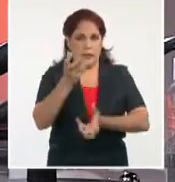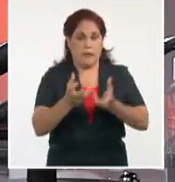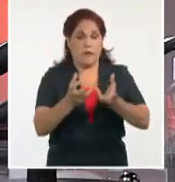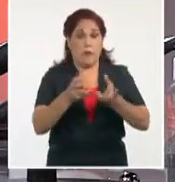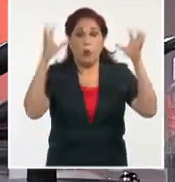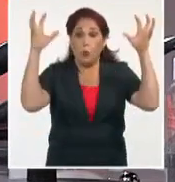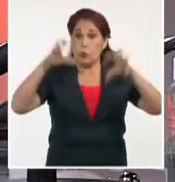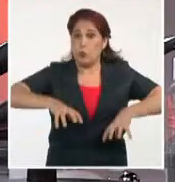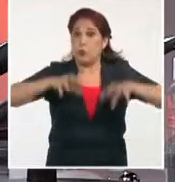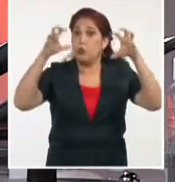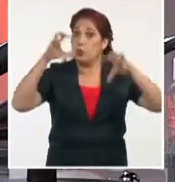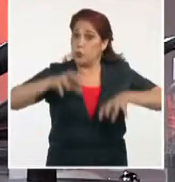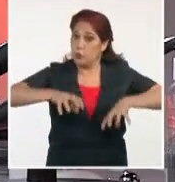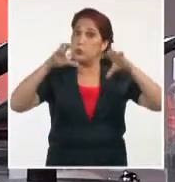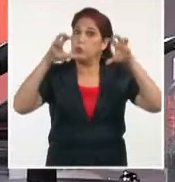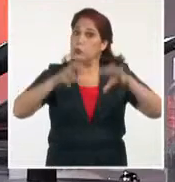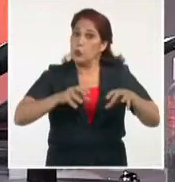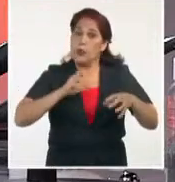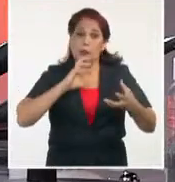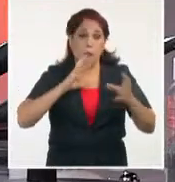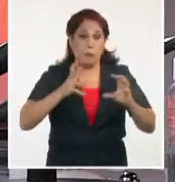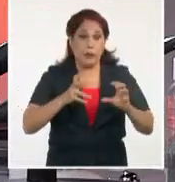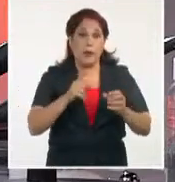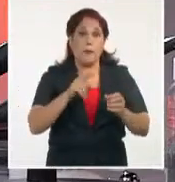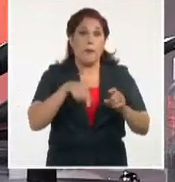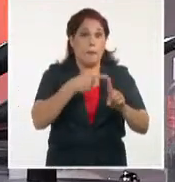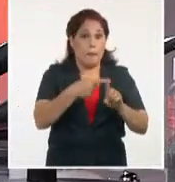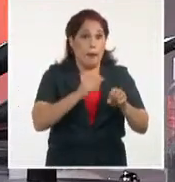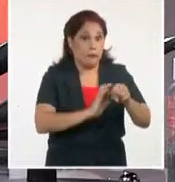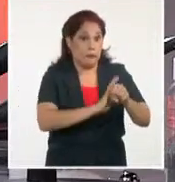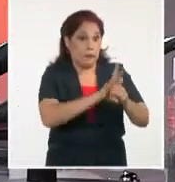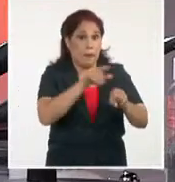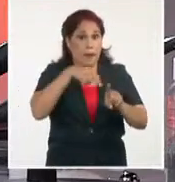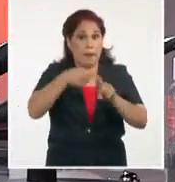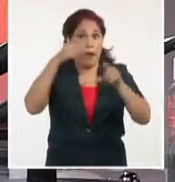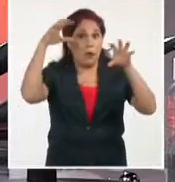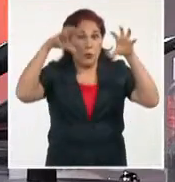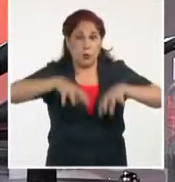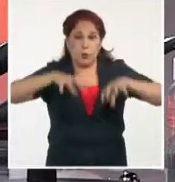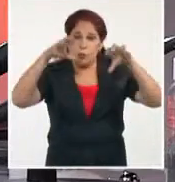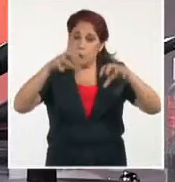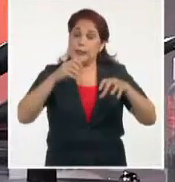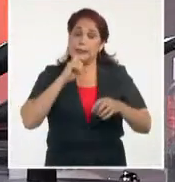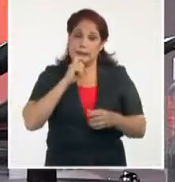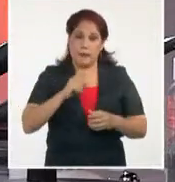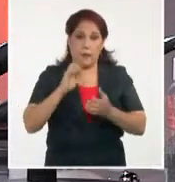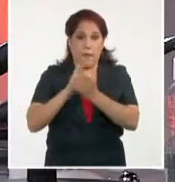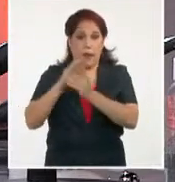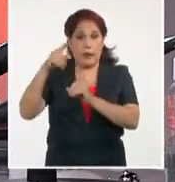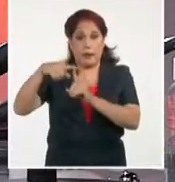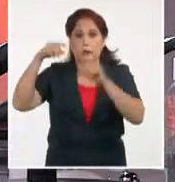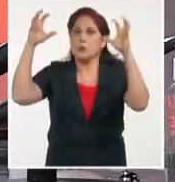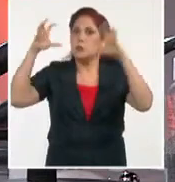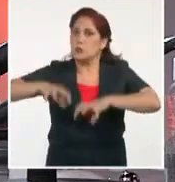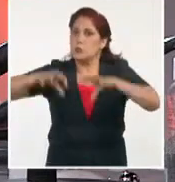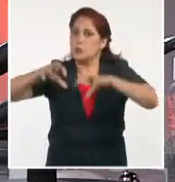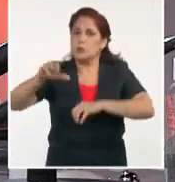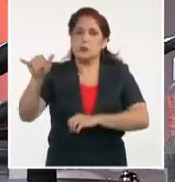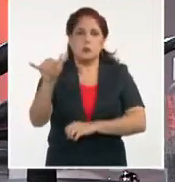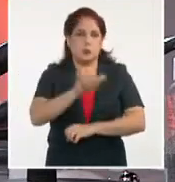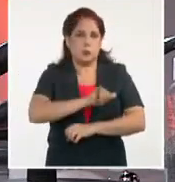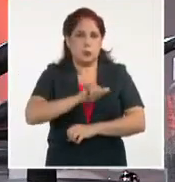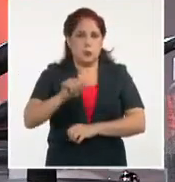está viviendo su etapa más compleja. Matanzas, la otra provincia que tuvo la mayor cantidad de lluvias en